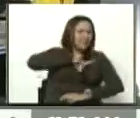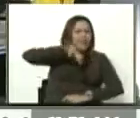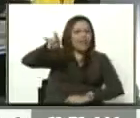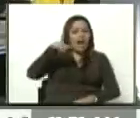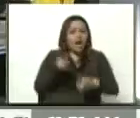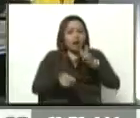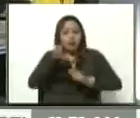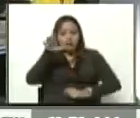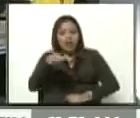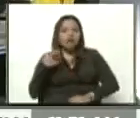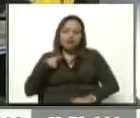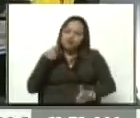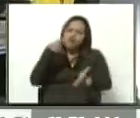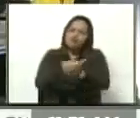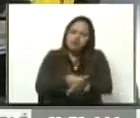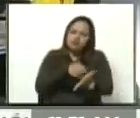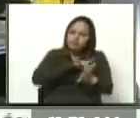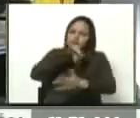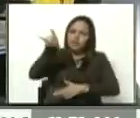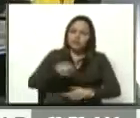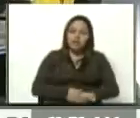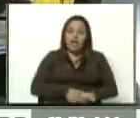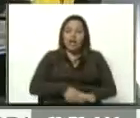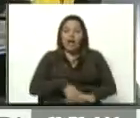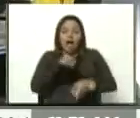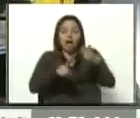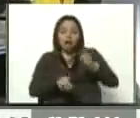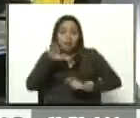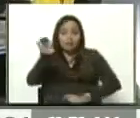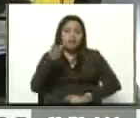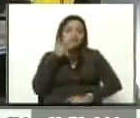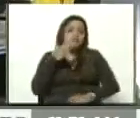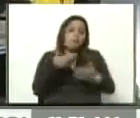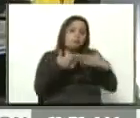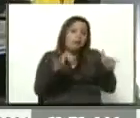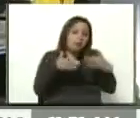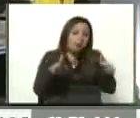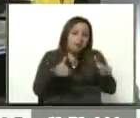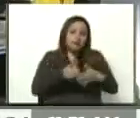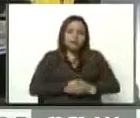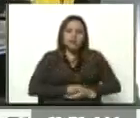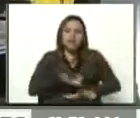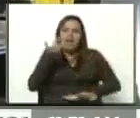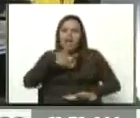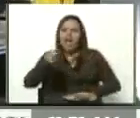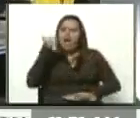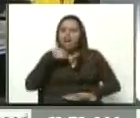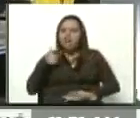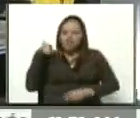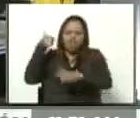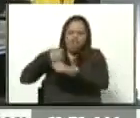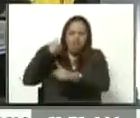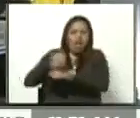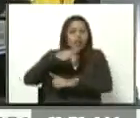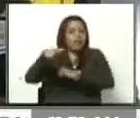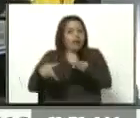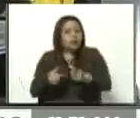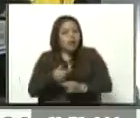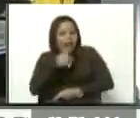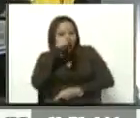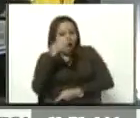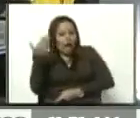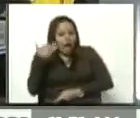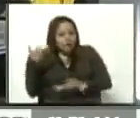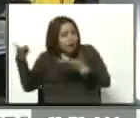países como Panamá, de los cuales... atizaron la xenofobia después que, bueno, recibieron, cuando ya no había